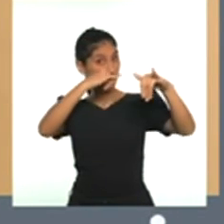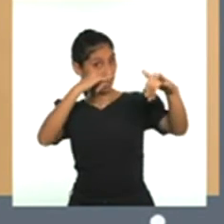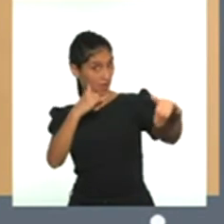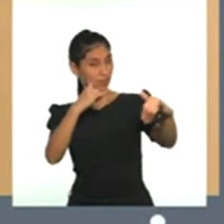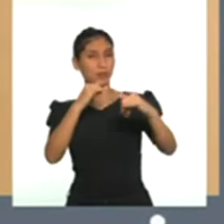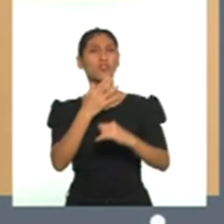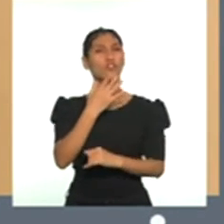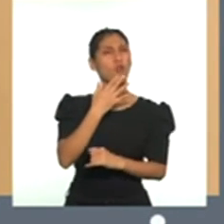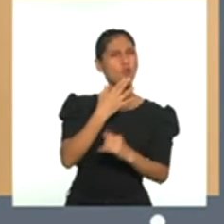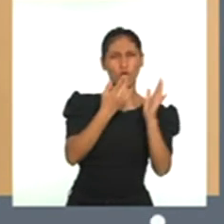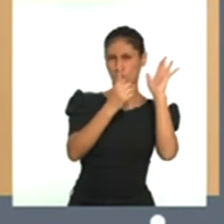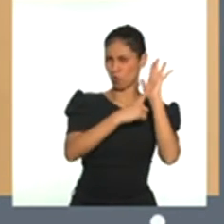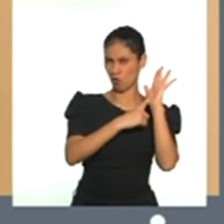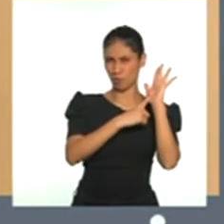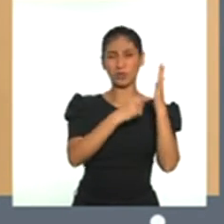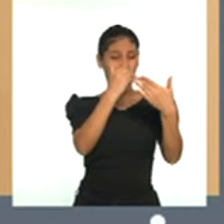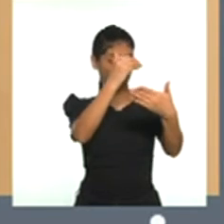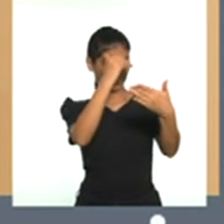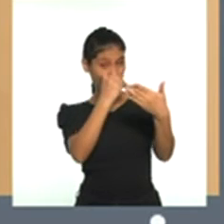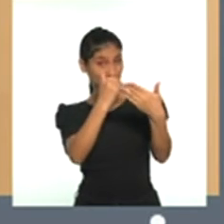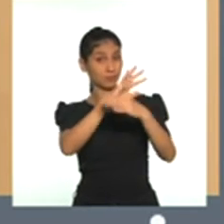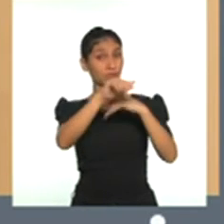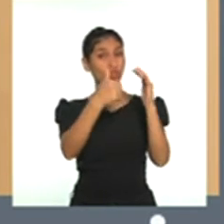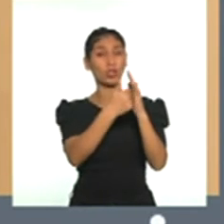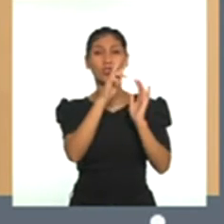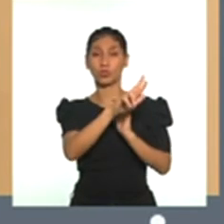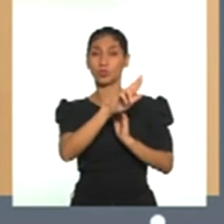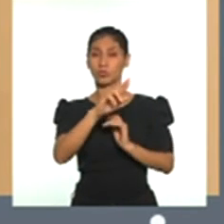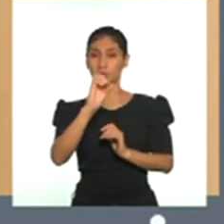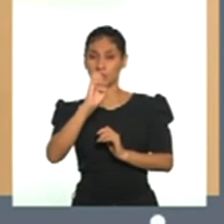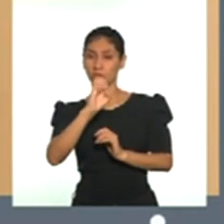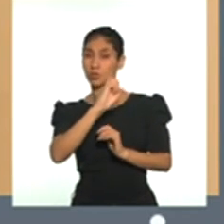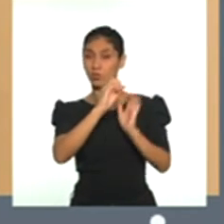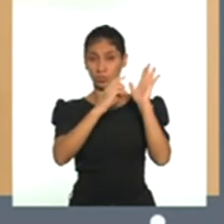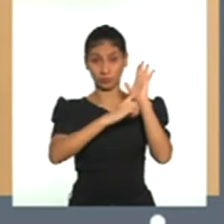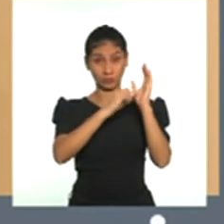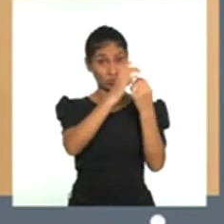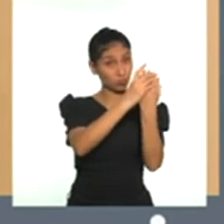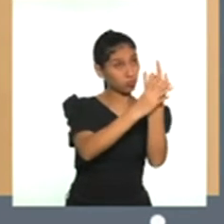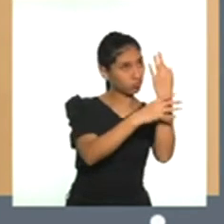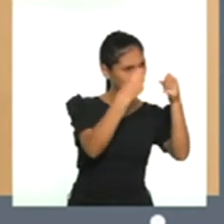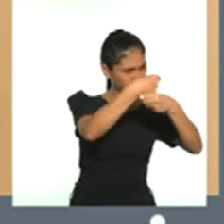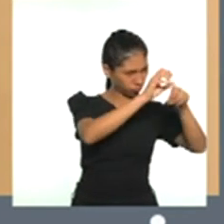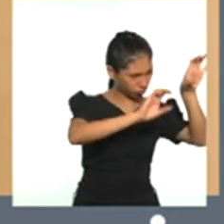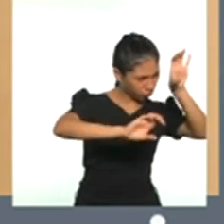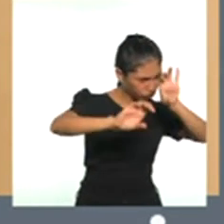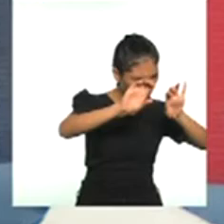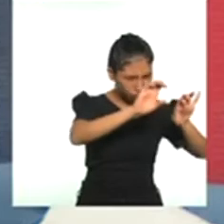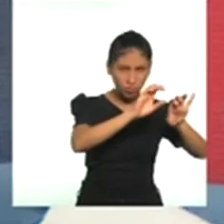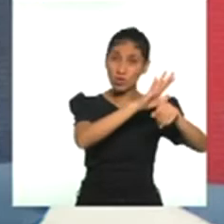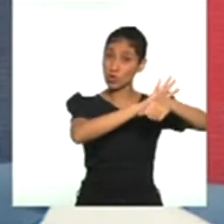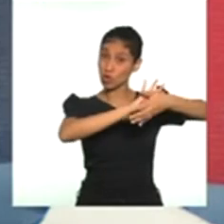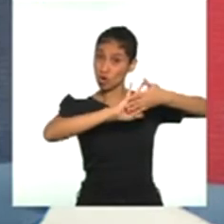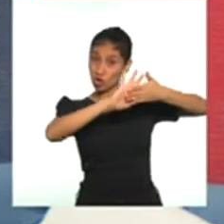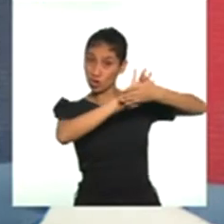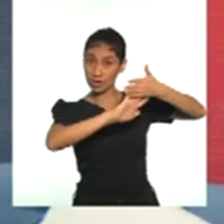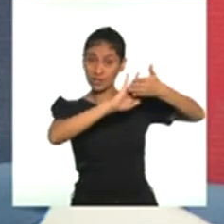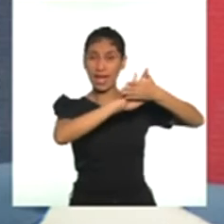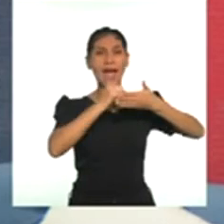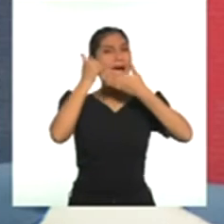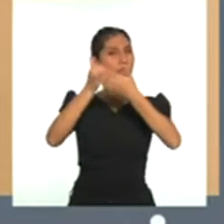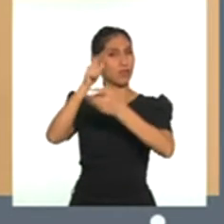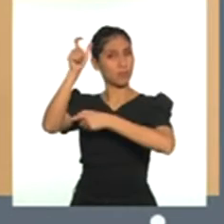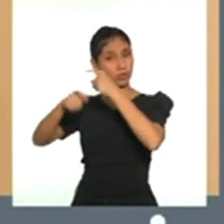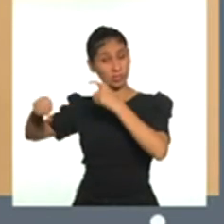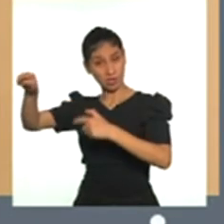su oleoresina, es decir, su resina aceitosa que se usa para frotaciones antirreumáticas. ¿Y se está preservando esta